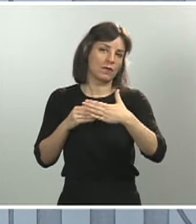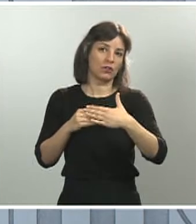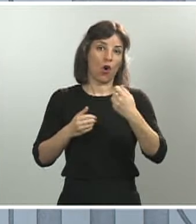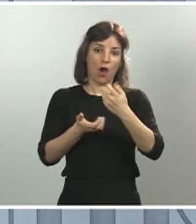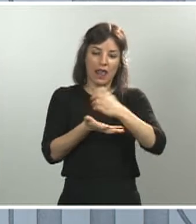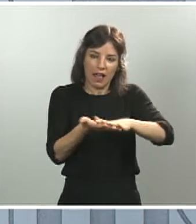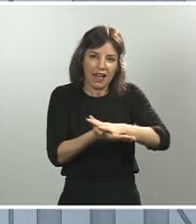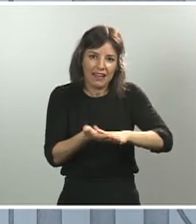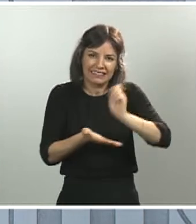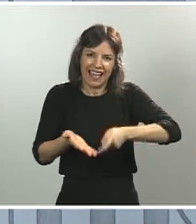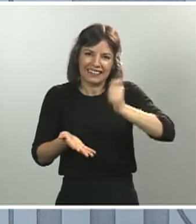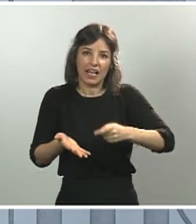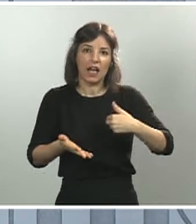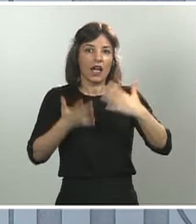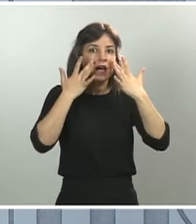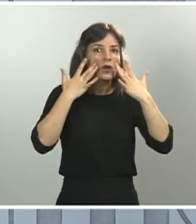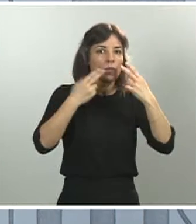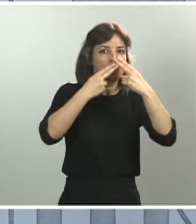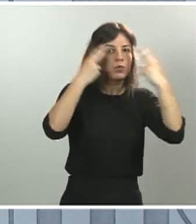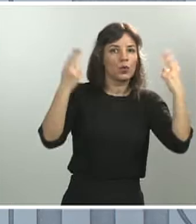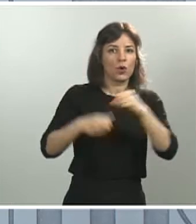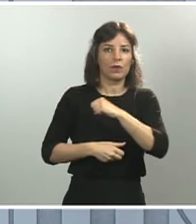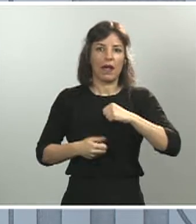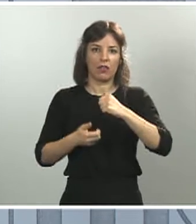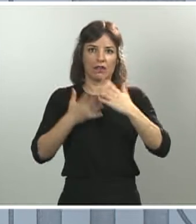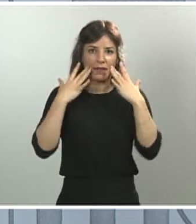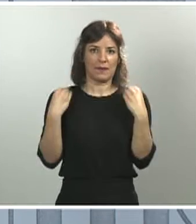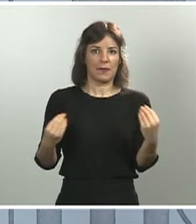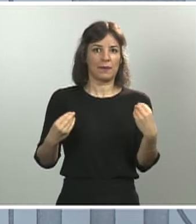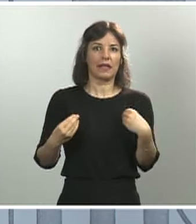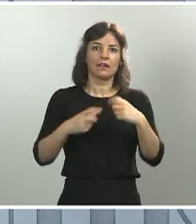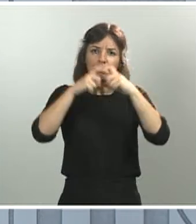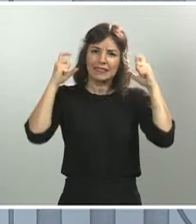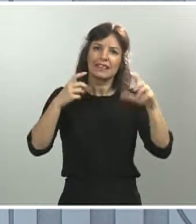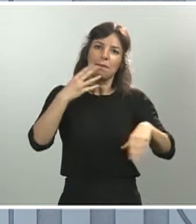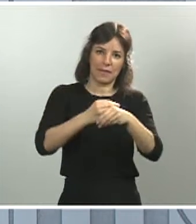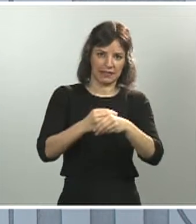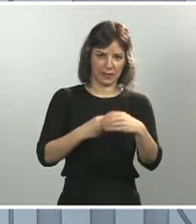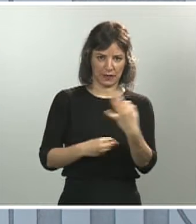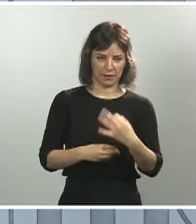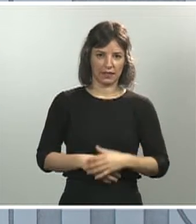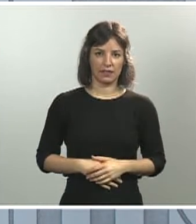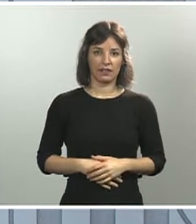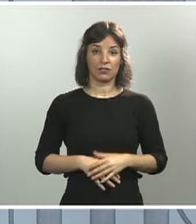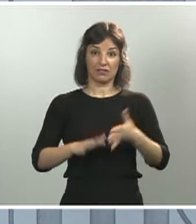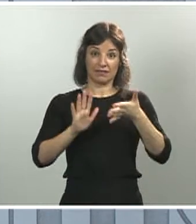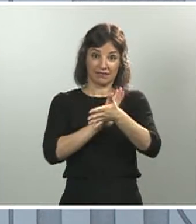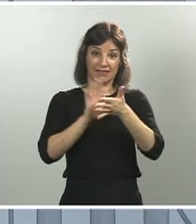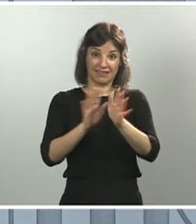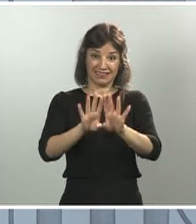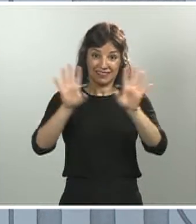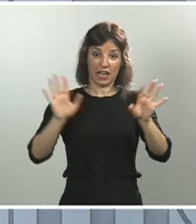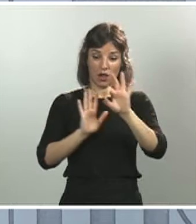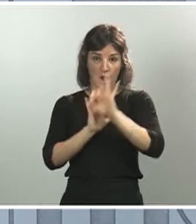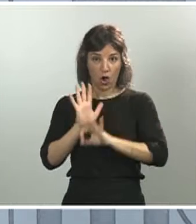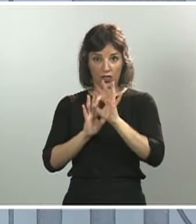en espacios públicos y privados. Pues bien, con todas estas características y consideraciones, la orden que hemos estado trabajando